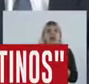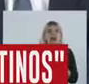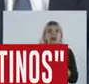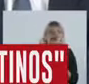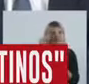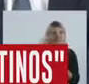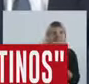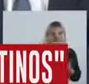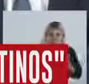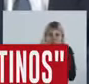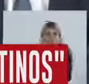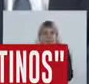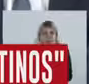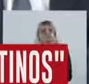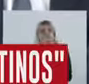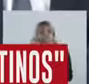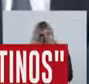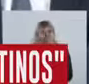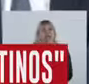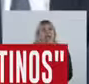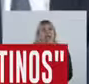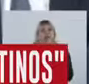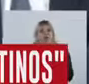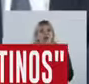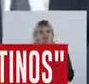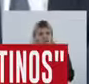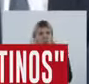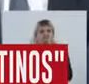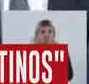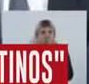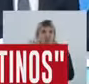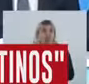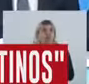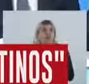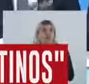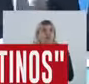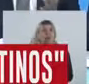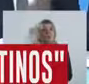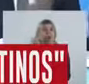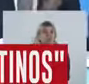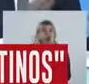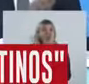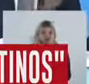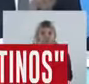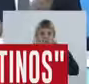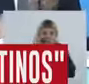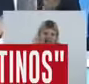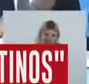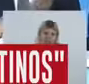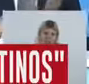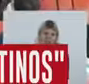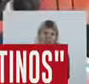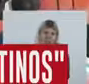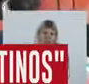de ATP y de bono de salud, de 2.000 millones de pesos. adicionales